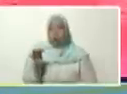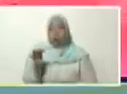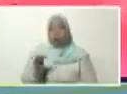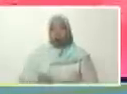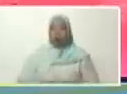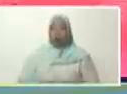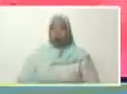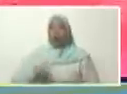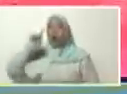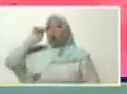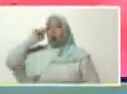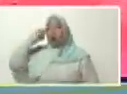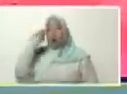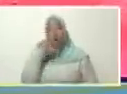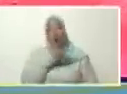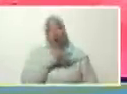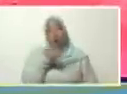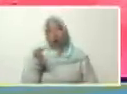Yo lo recuerdo completo.